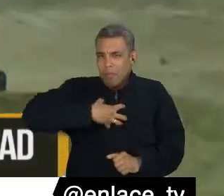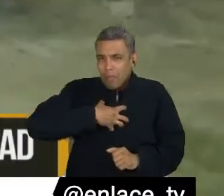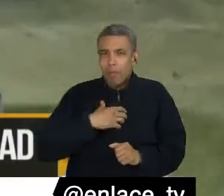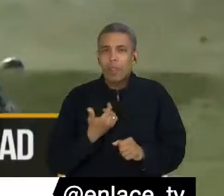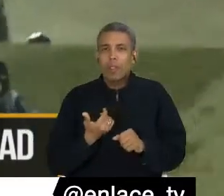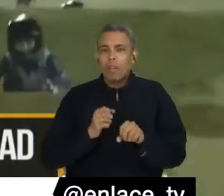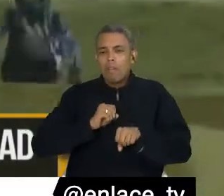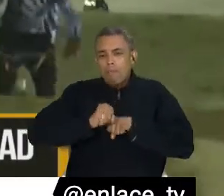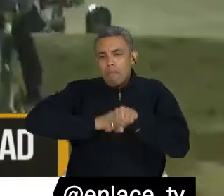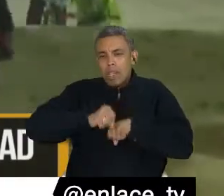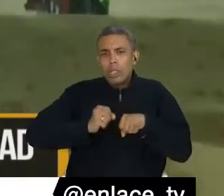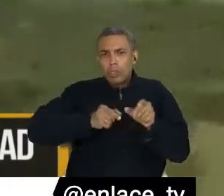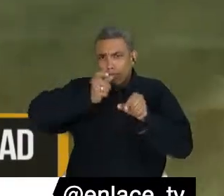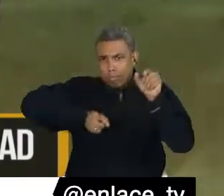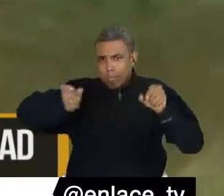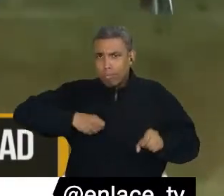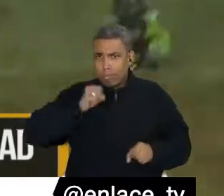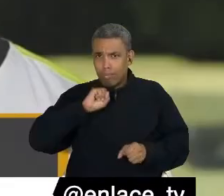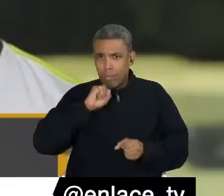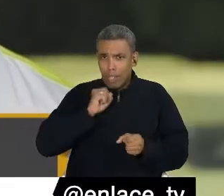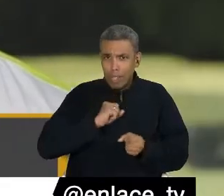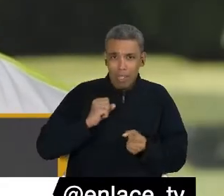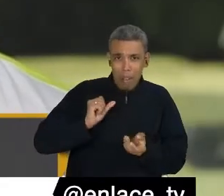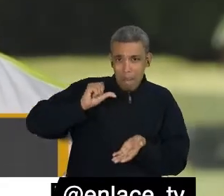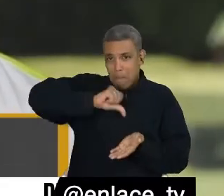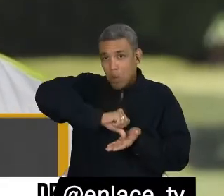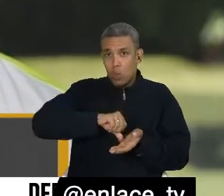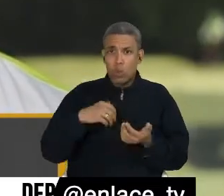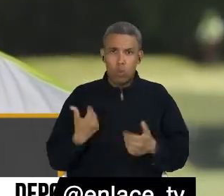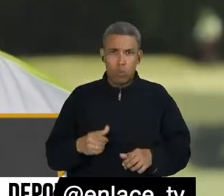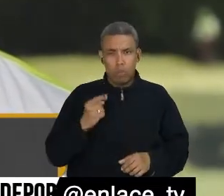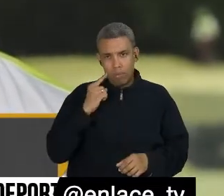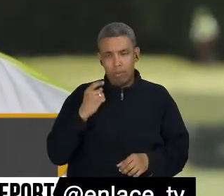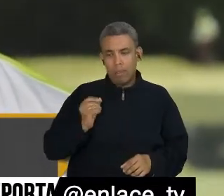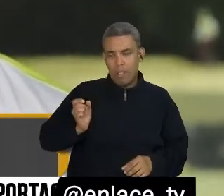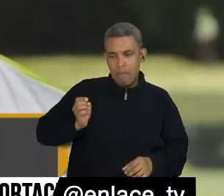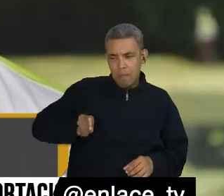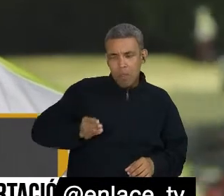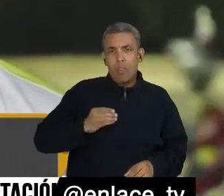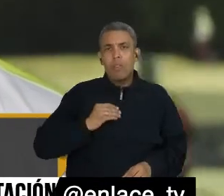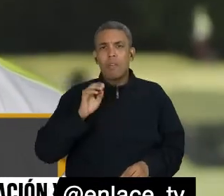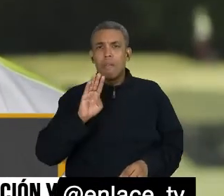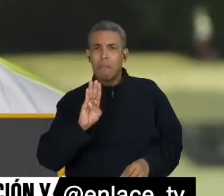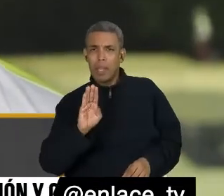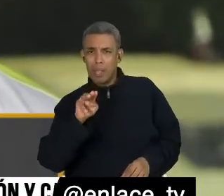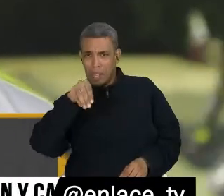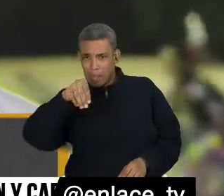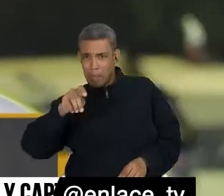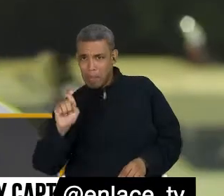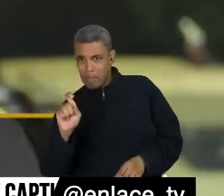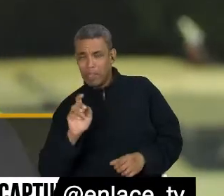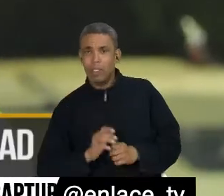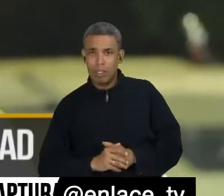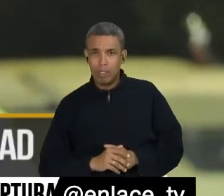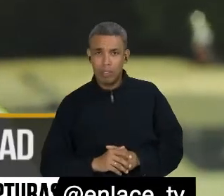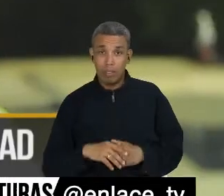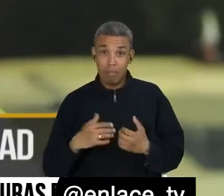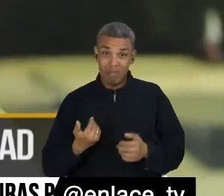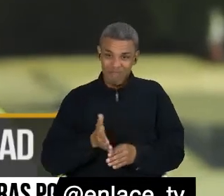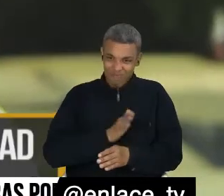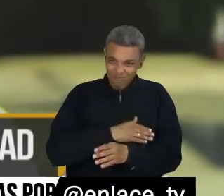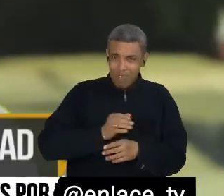ciudad tendrán papel destacado. El Club Cacique BMX junto a los otros 2 clubes de Barranca Bermeja se están preparando para las válidas que